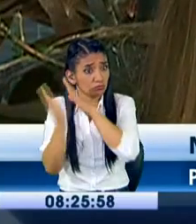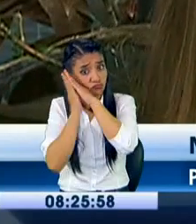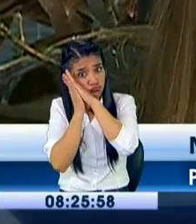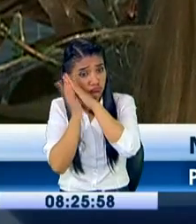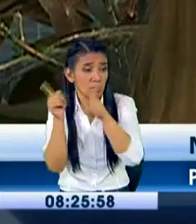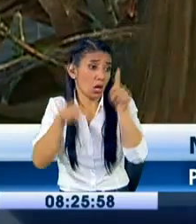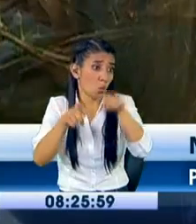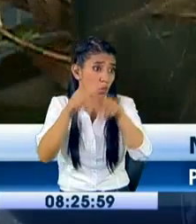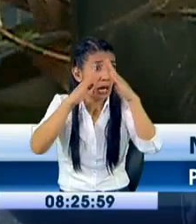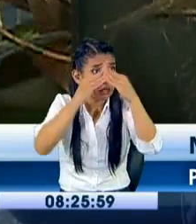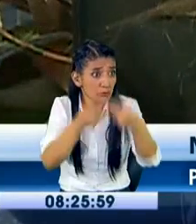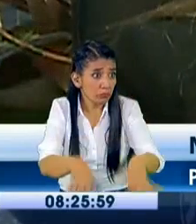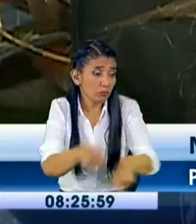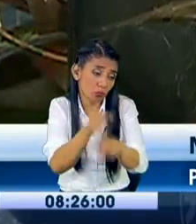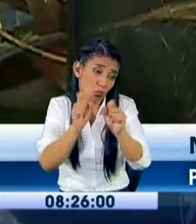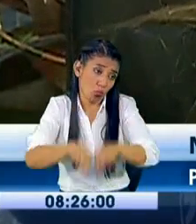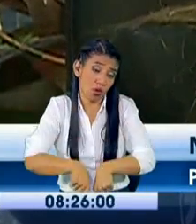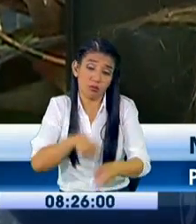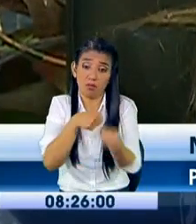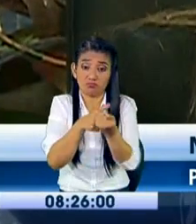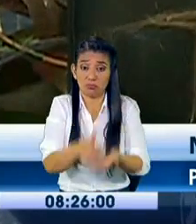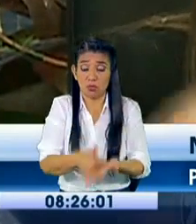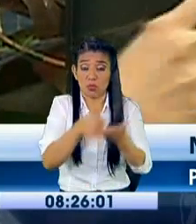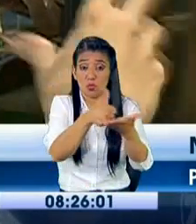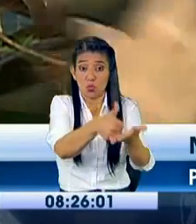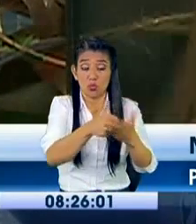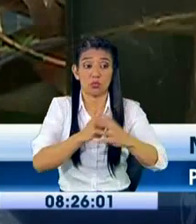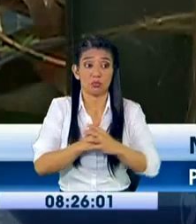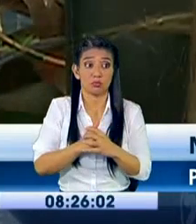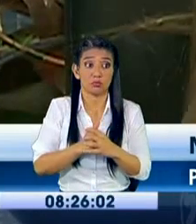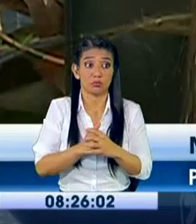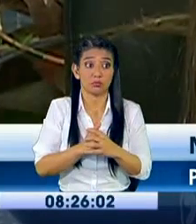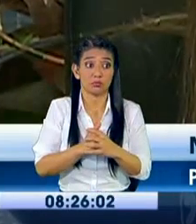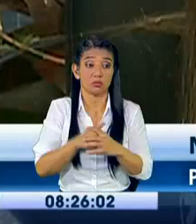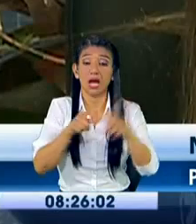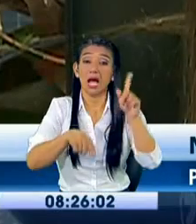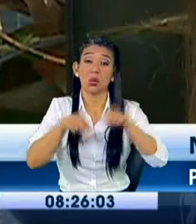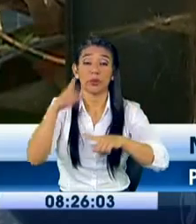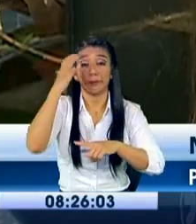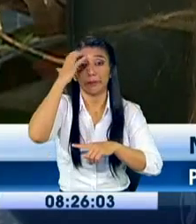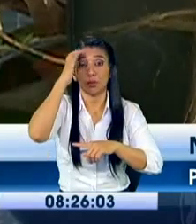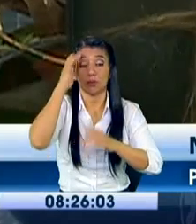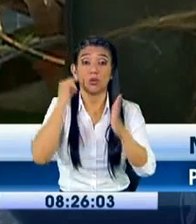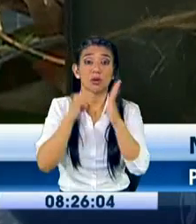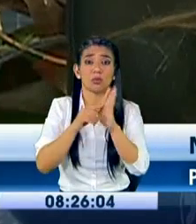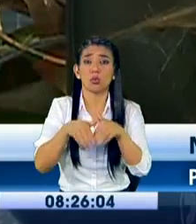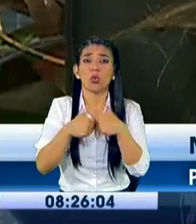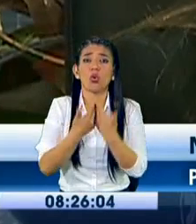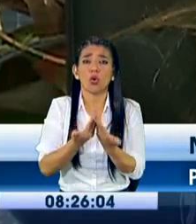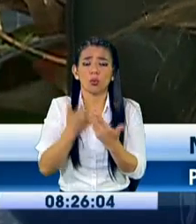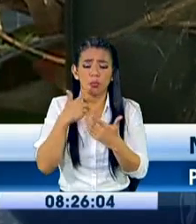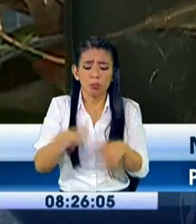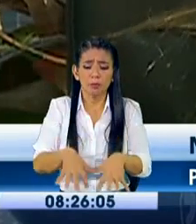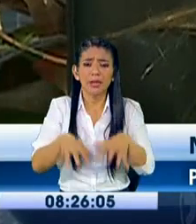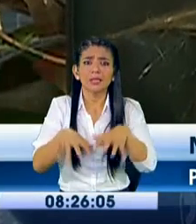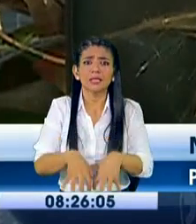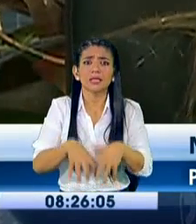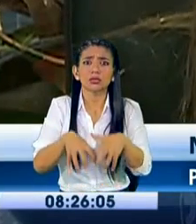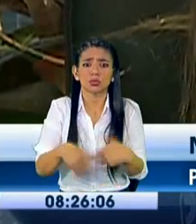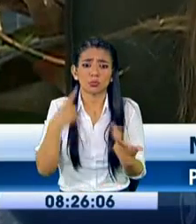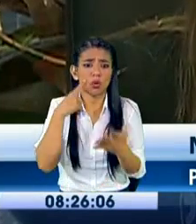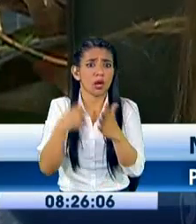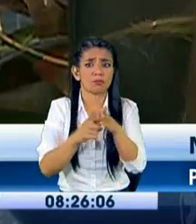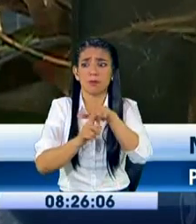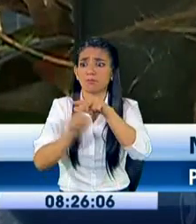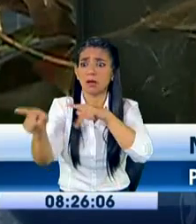puede hacer en cualquier momento, pues este trabajo será permanente. Al momento de ser contactado para confirmar sus datos